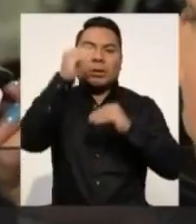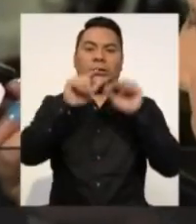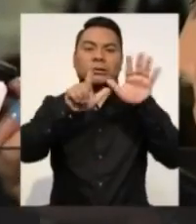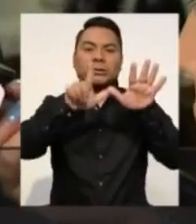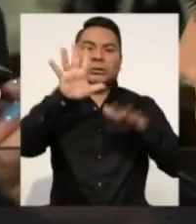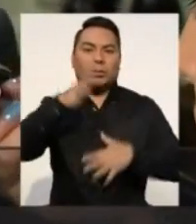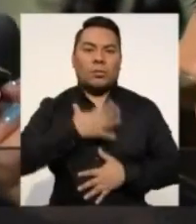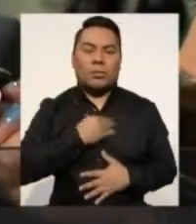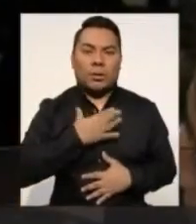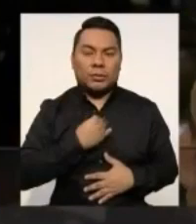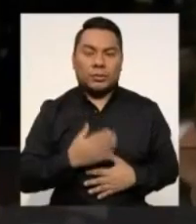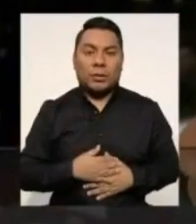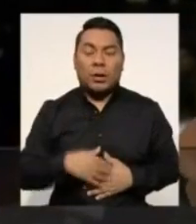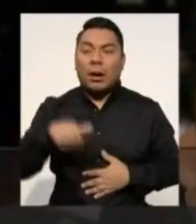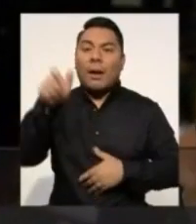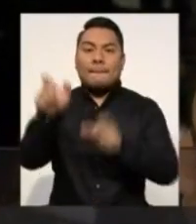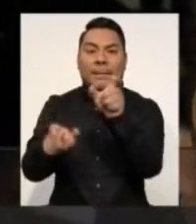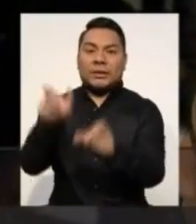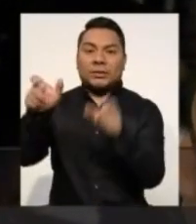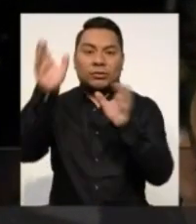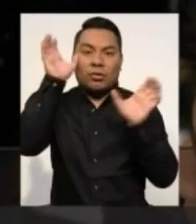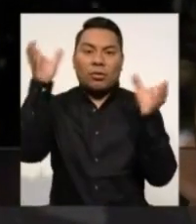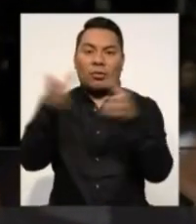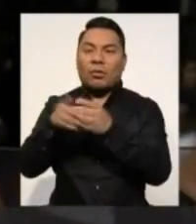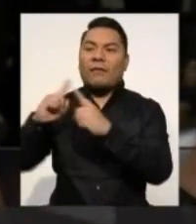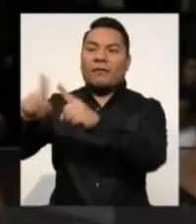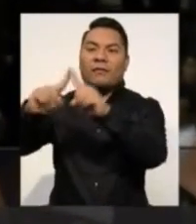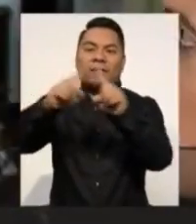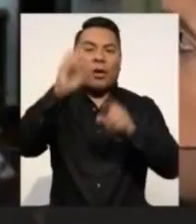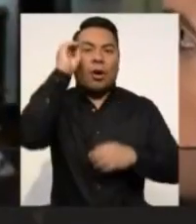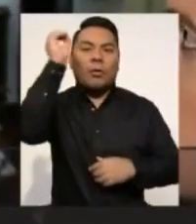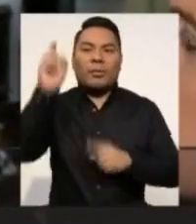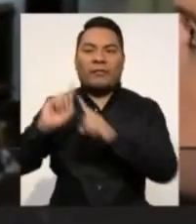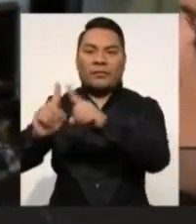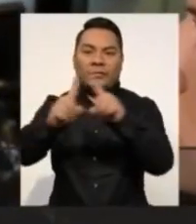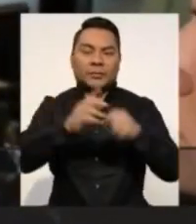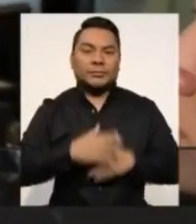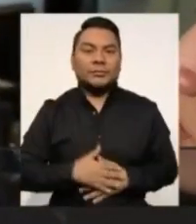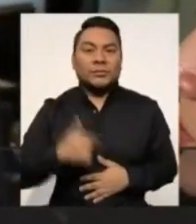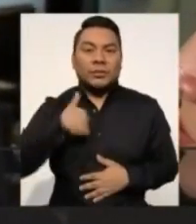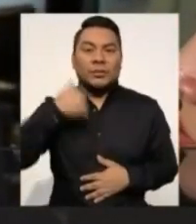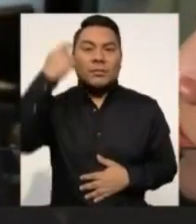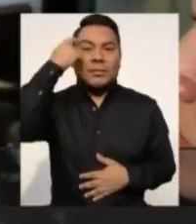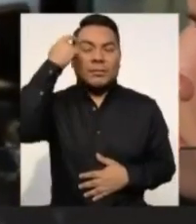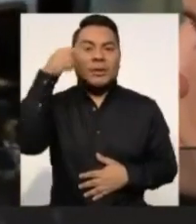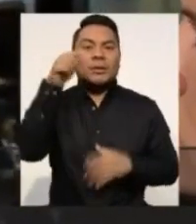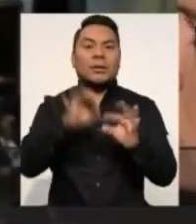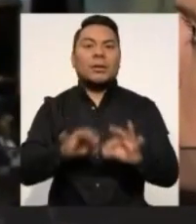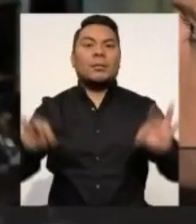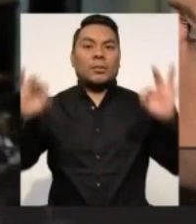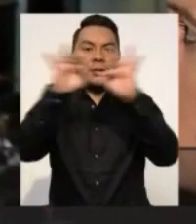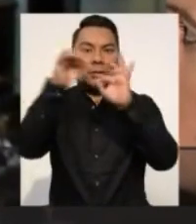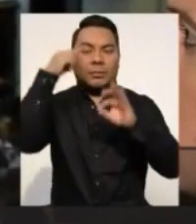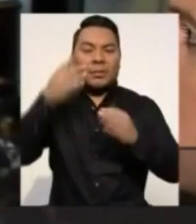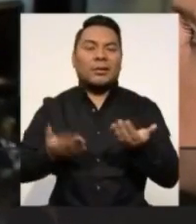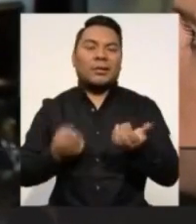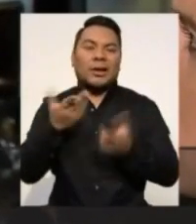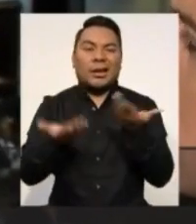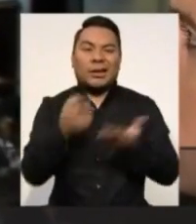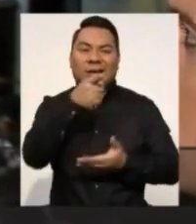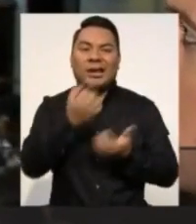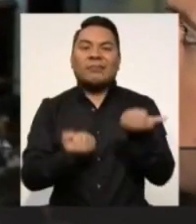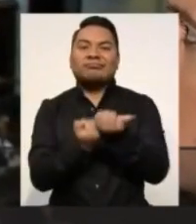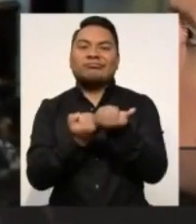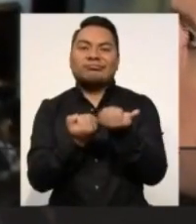Esta generó opiniones de congresistas de diferentes bancadas. Nosotros pensamos que es fundamentalmente para favorecer al señor